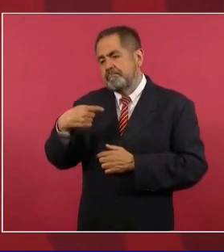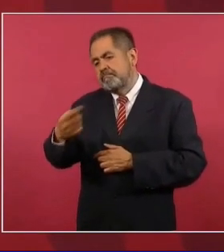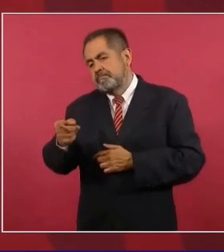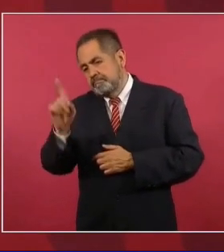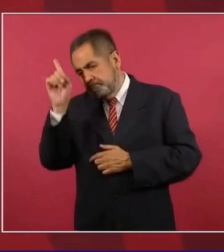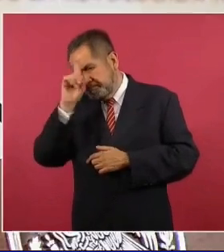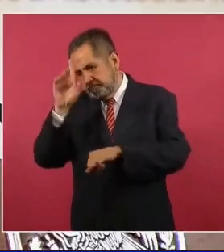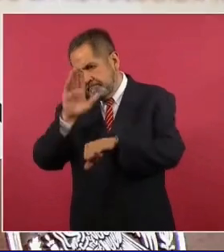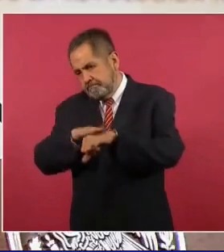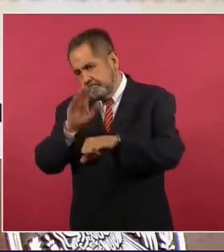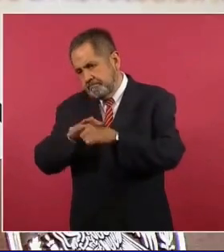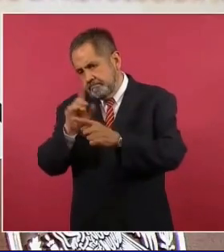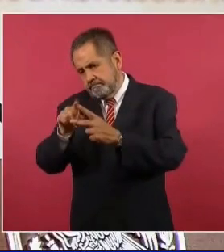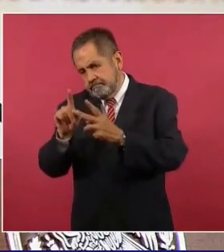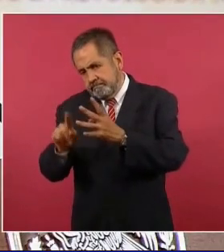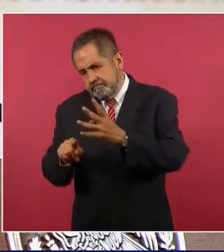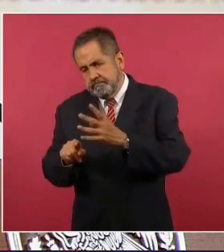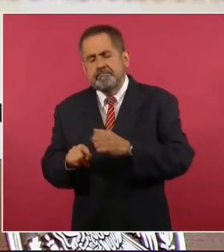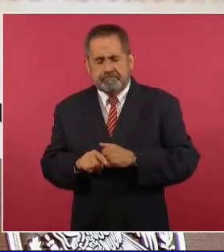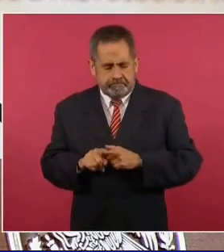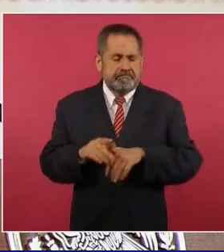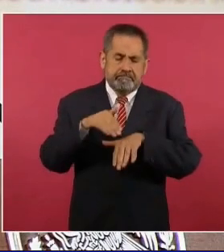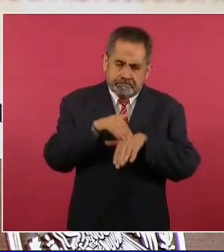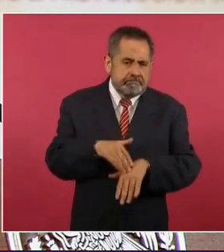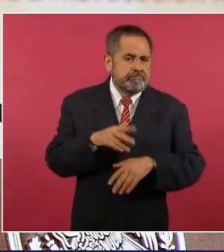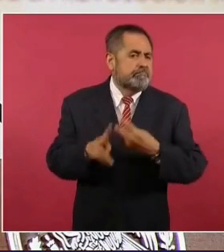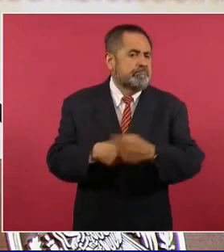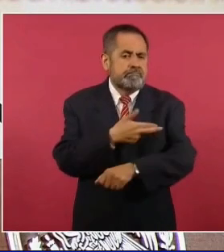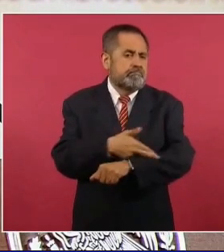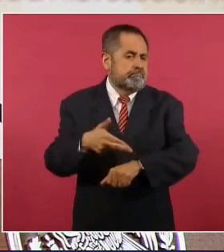grupos independientes.